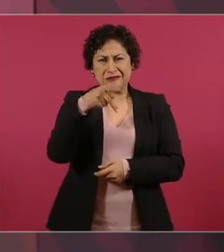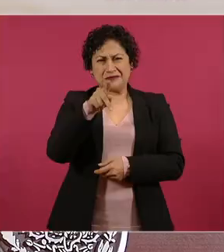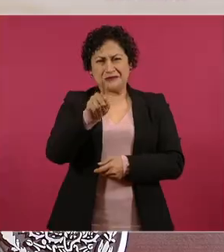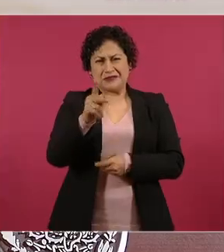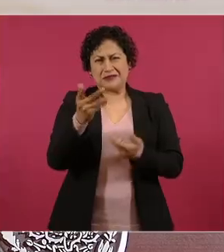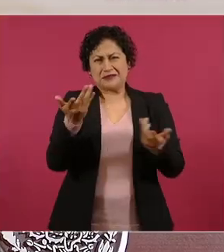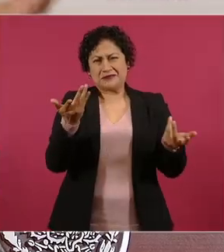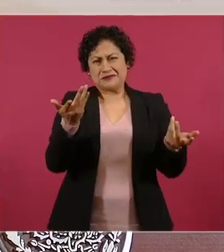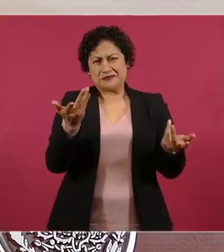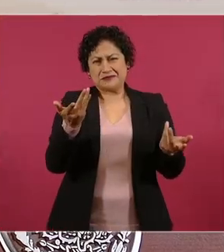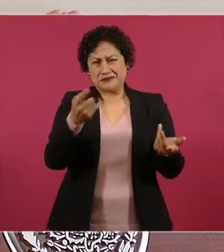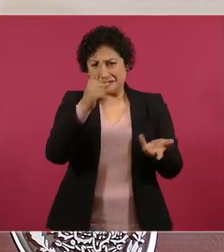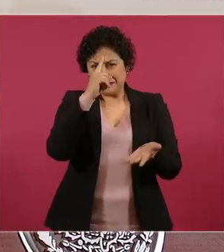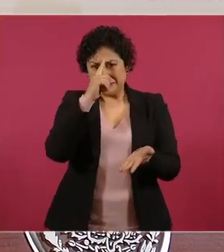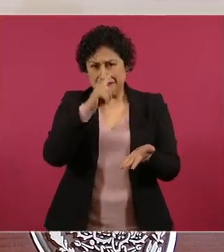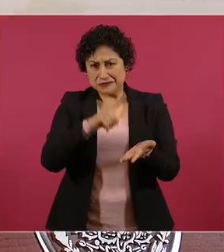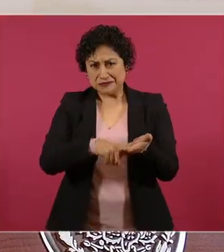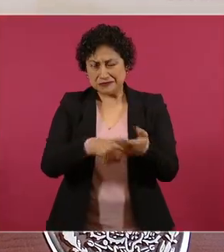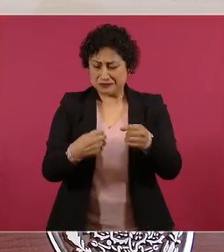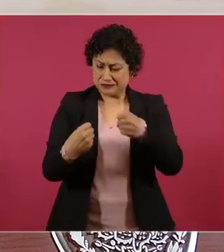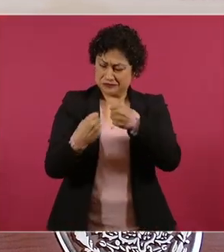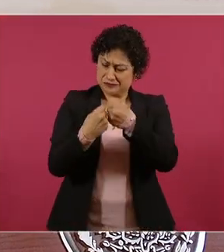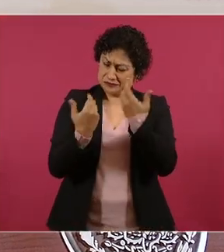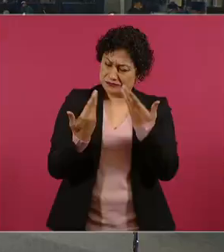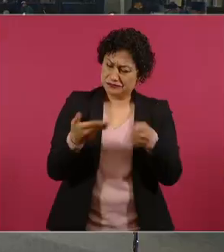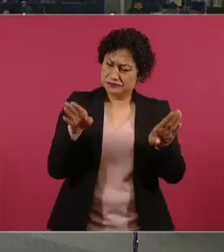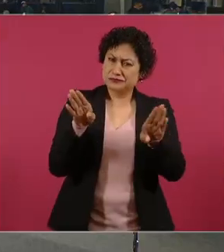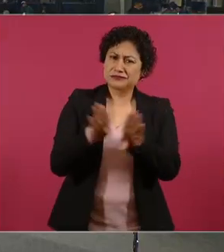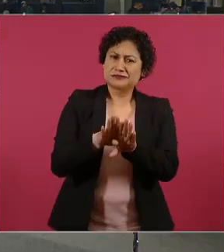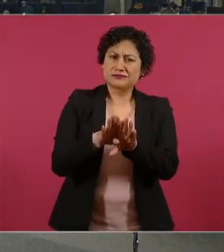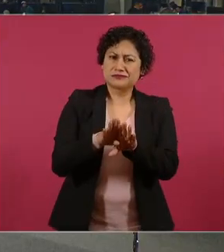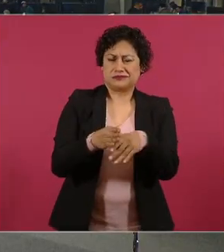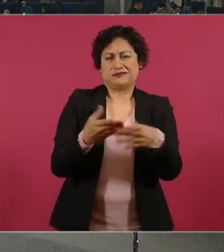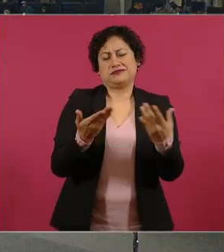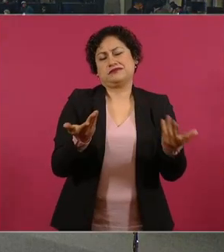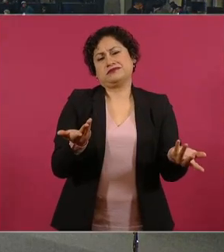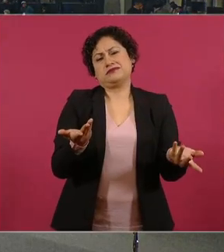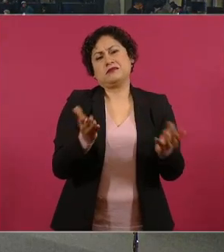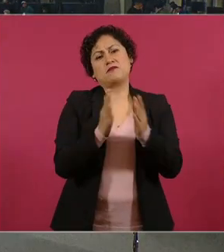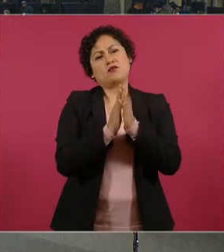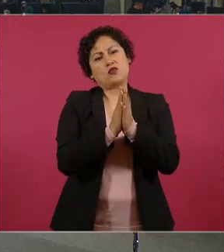con un poco de luz en la frente.